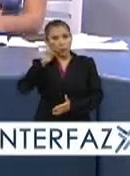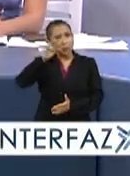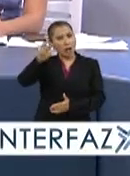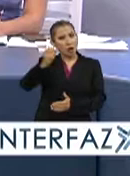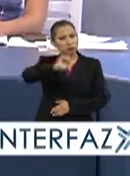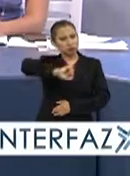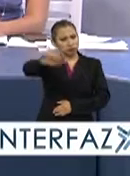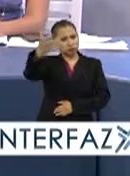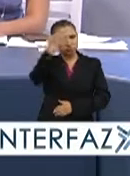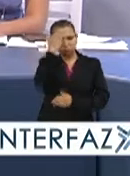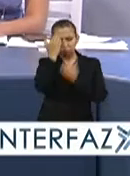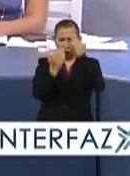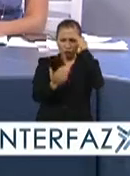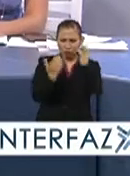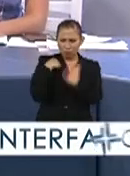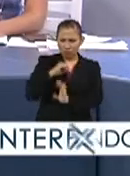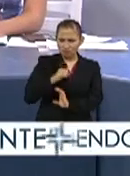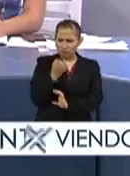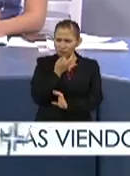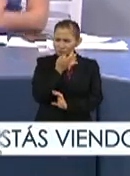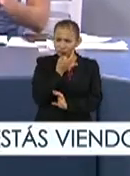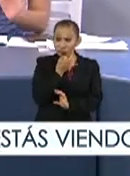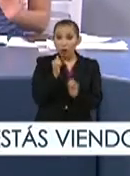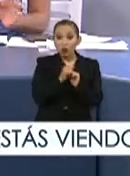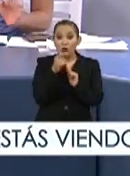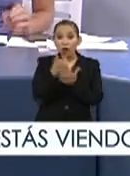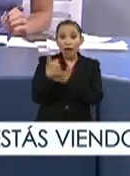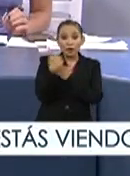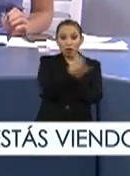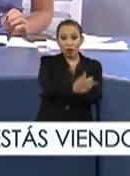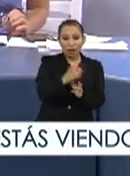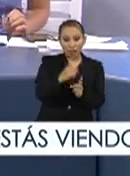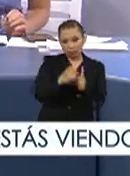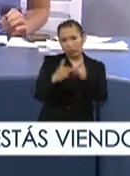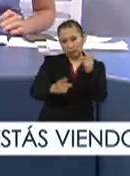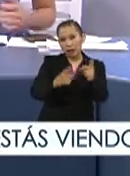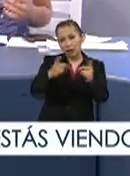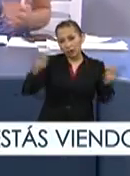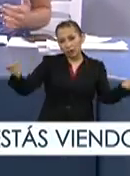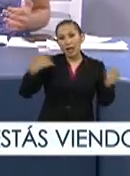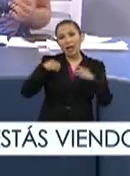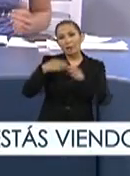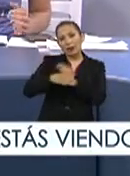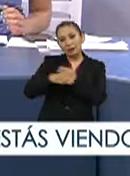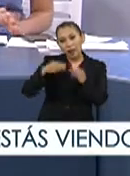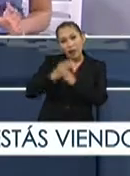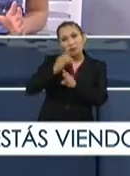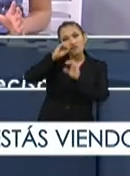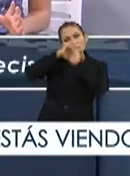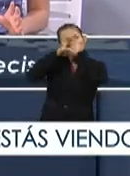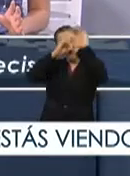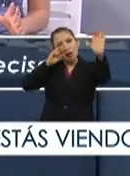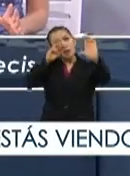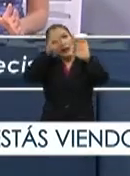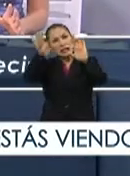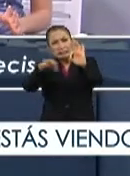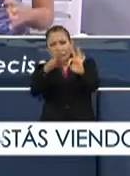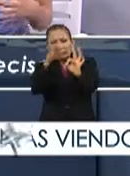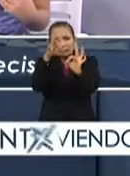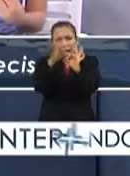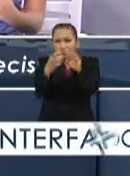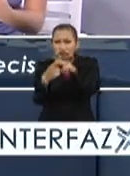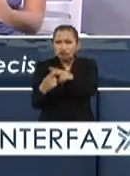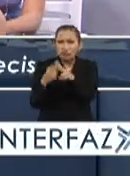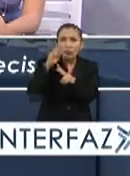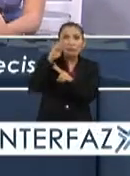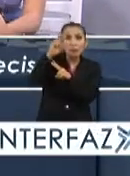nivel de profesionalización y especialización con la ayuda del desarrollo, por supuesto, de instrumentos de observación cada vez más precisos